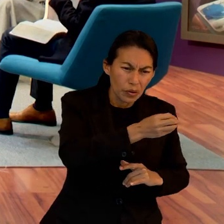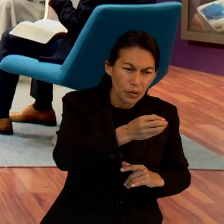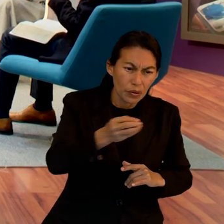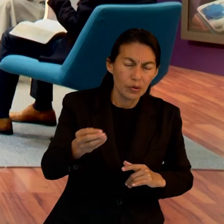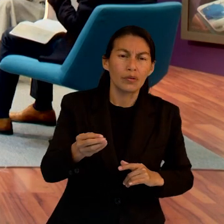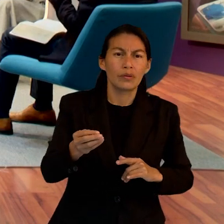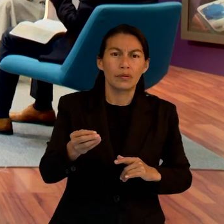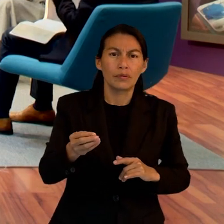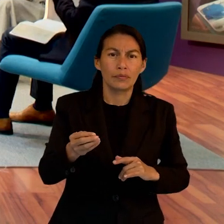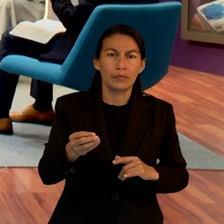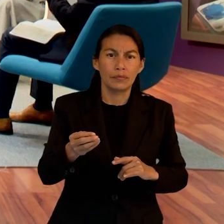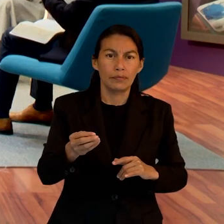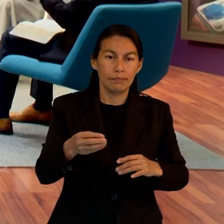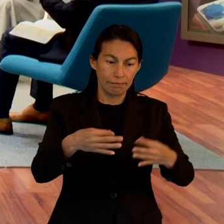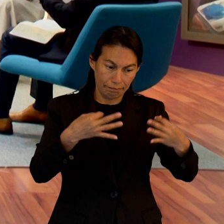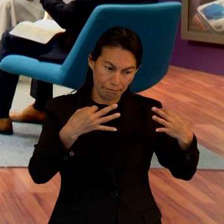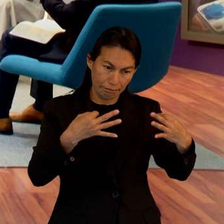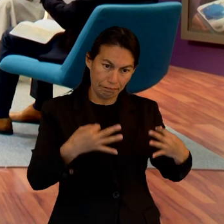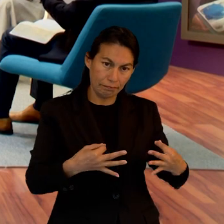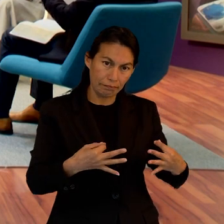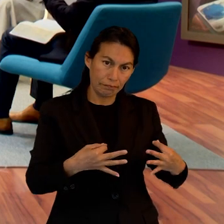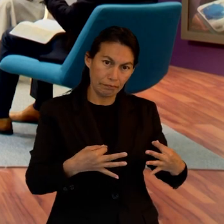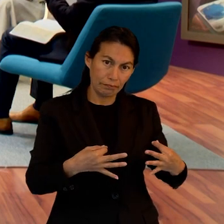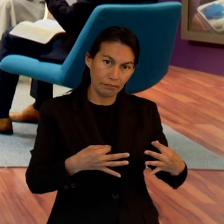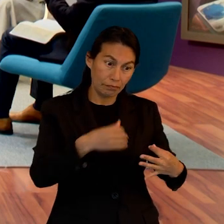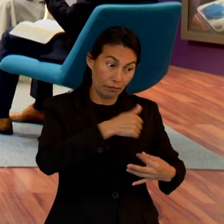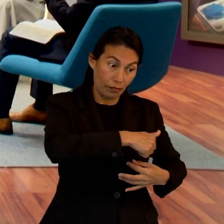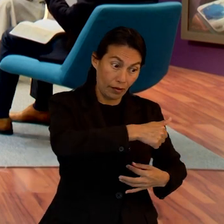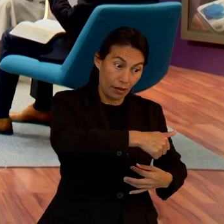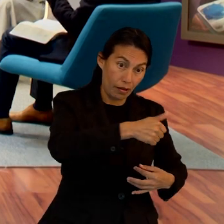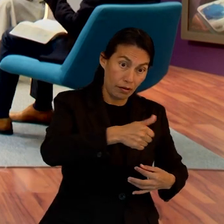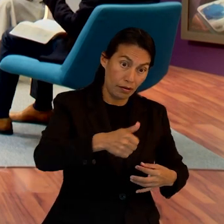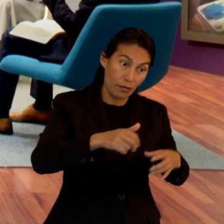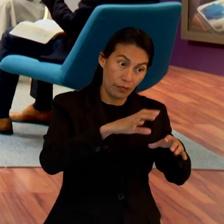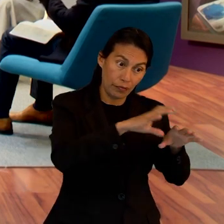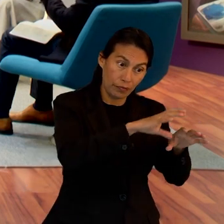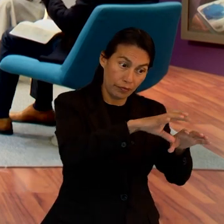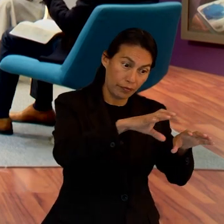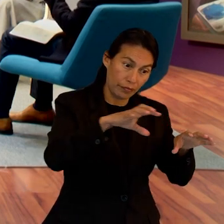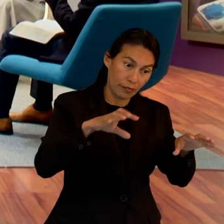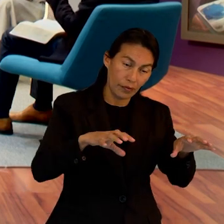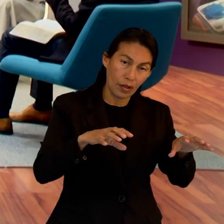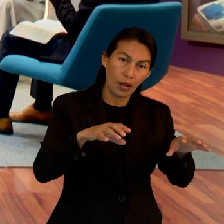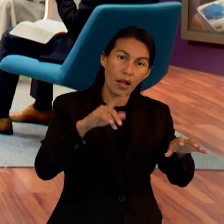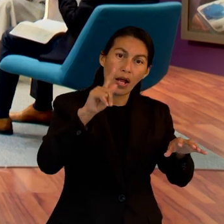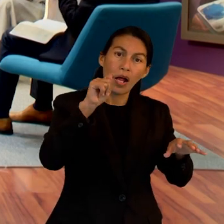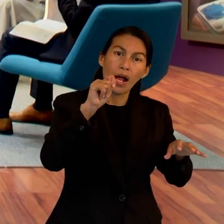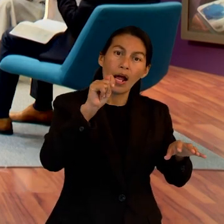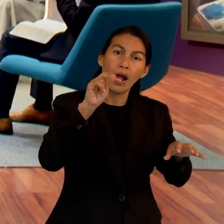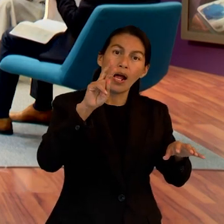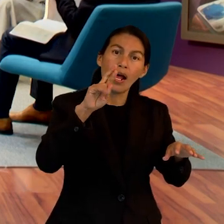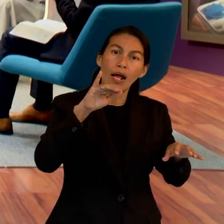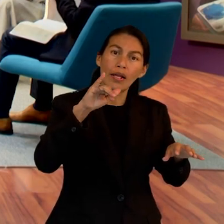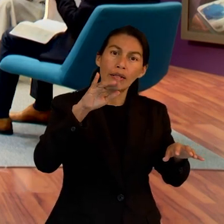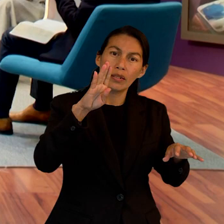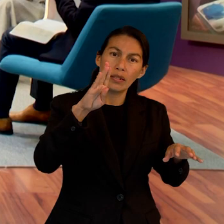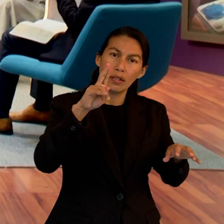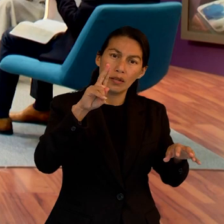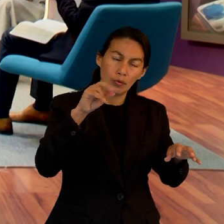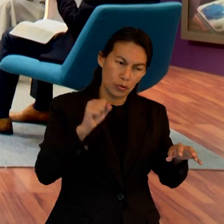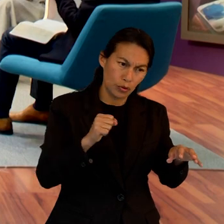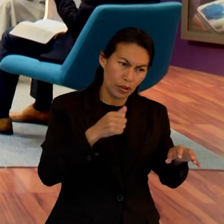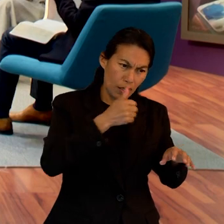en que se debían de ubicar cada una de las tribus alrededor del tabernáculo dejando un cuadro